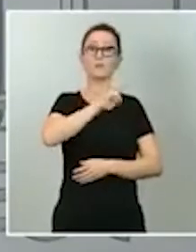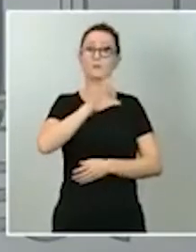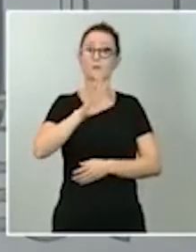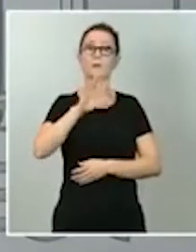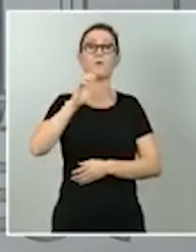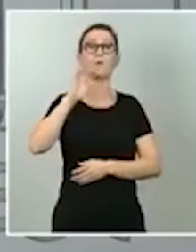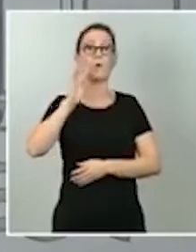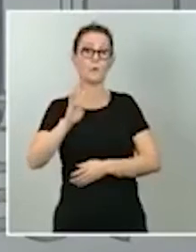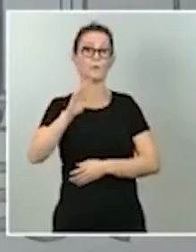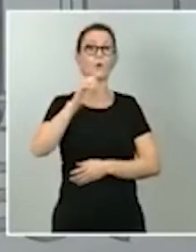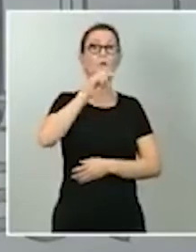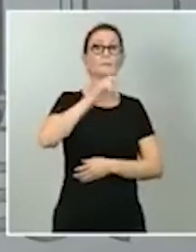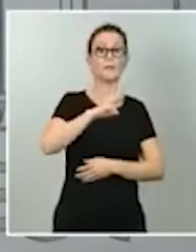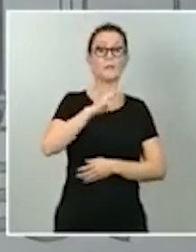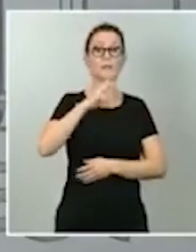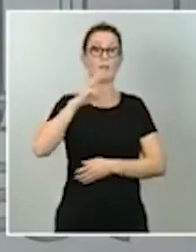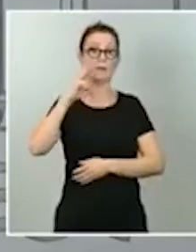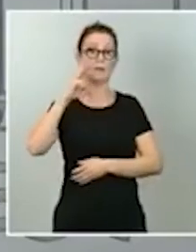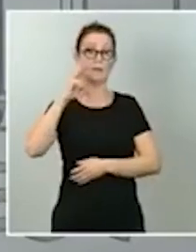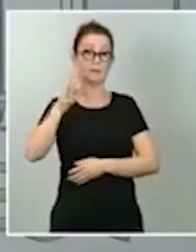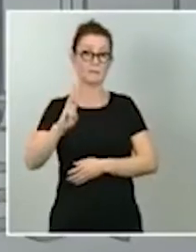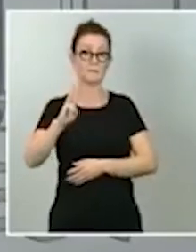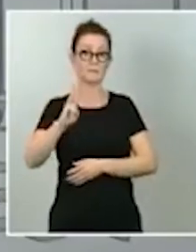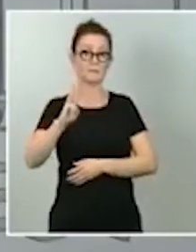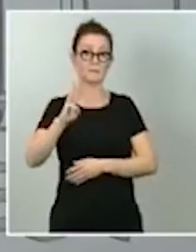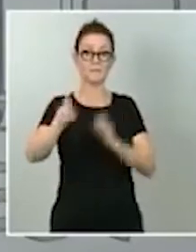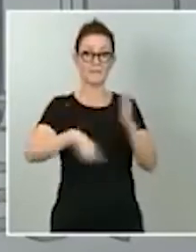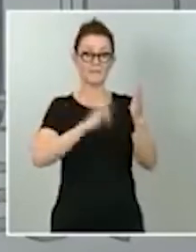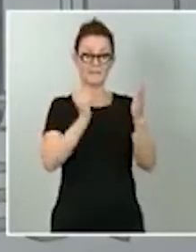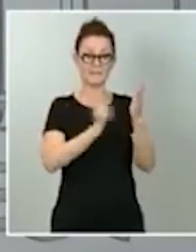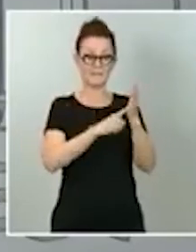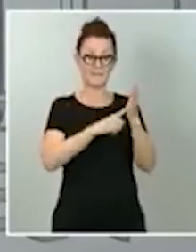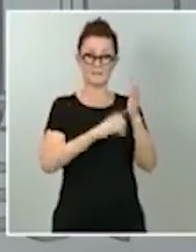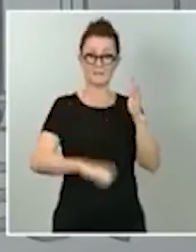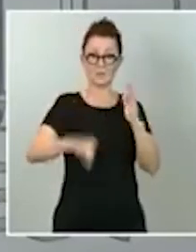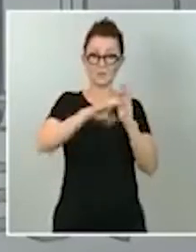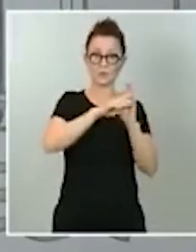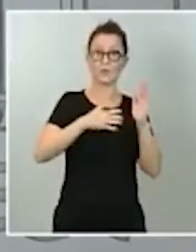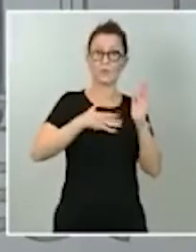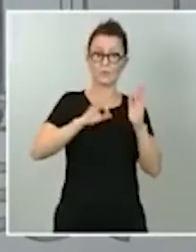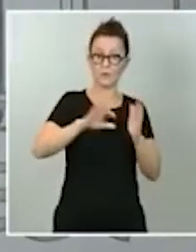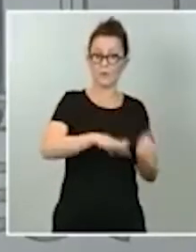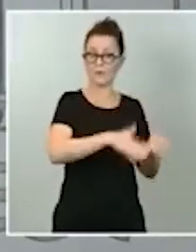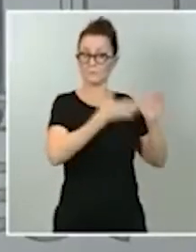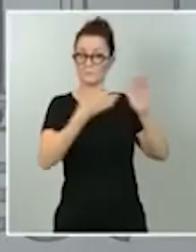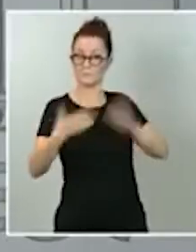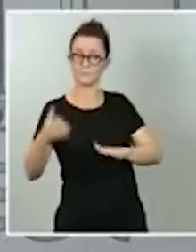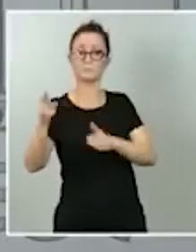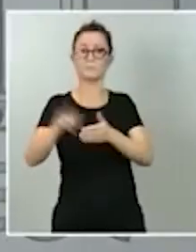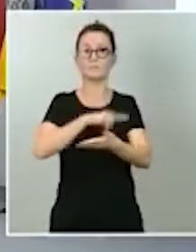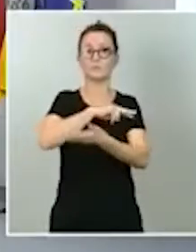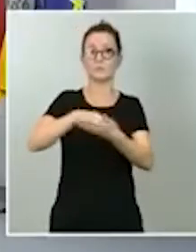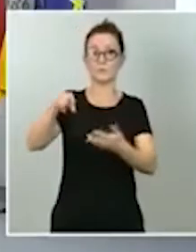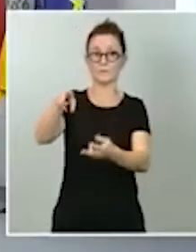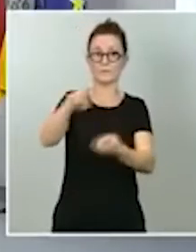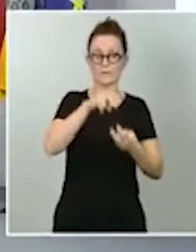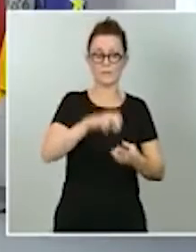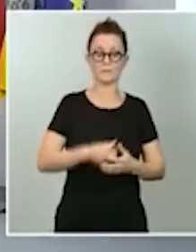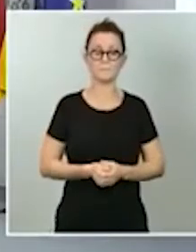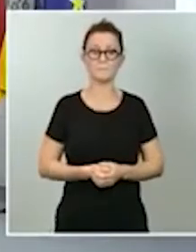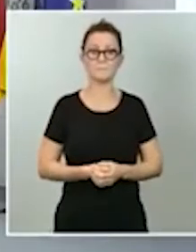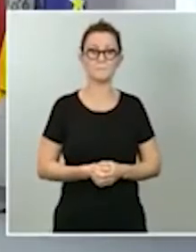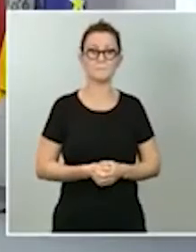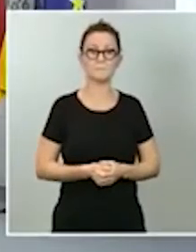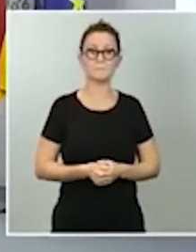3 de las propias leyes que marcan este parámetro de suspensión de las reglas fiscales por tanto se